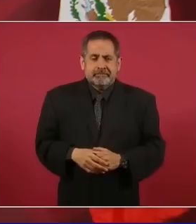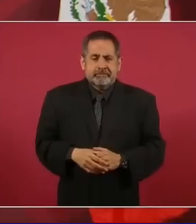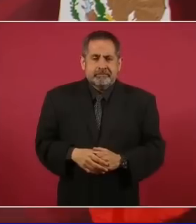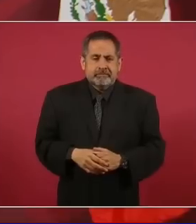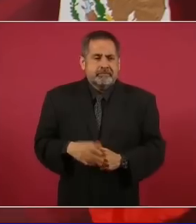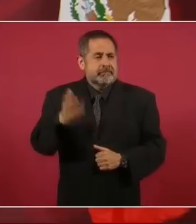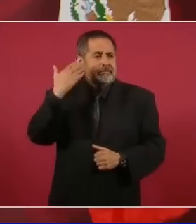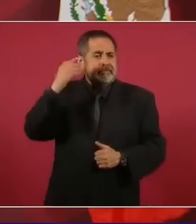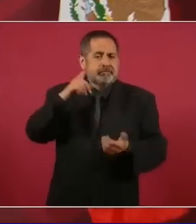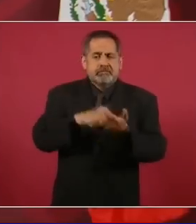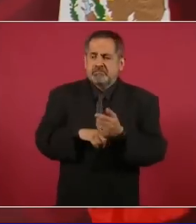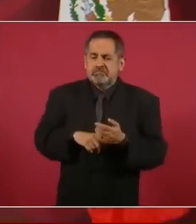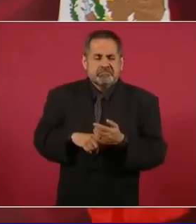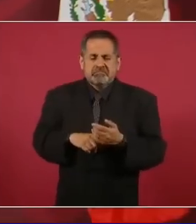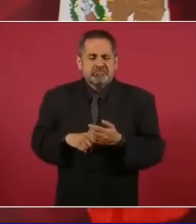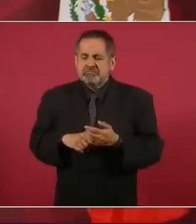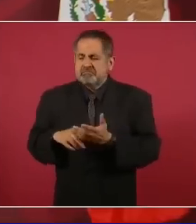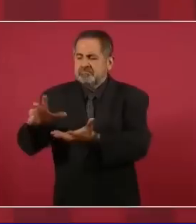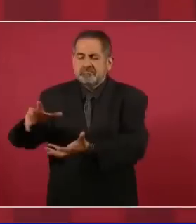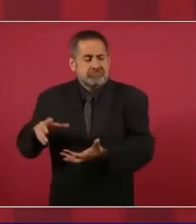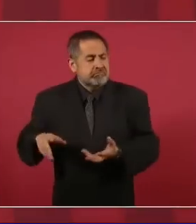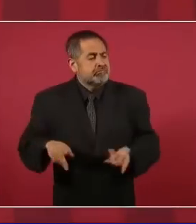Era privatizar,